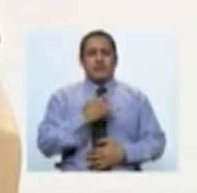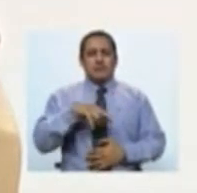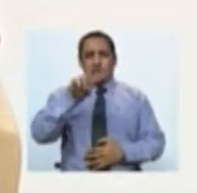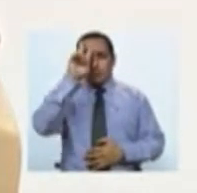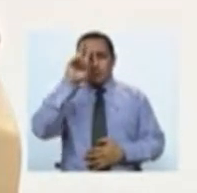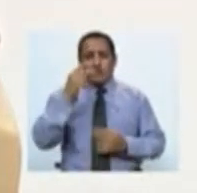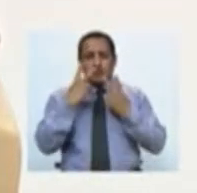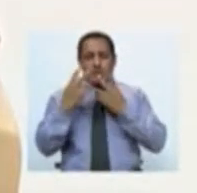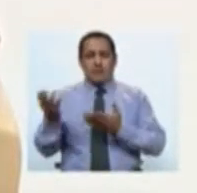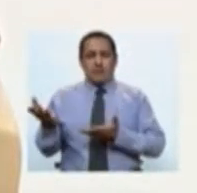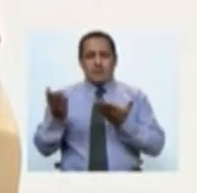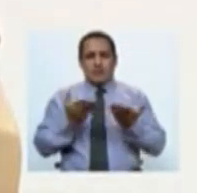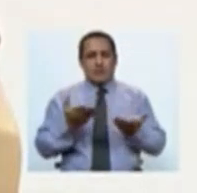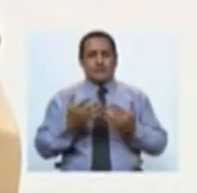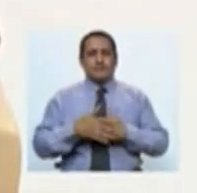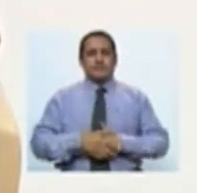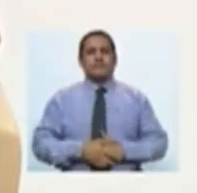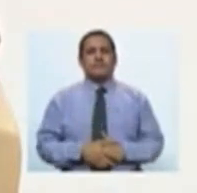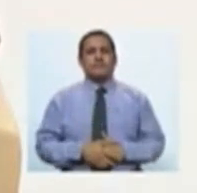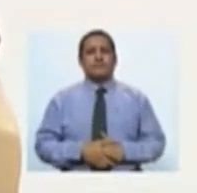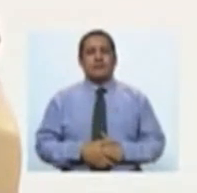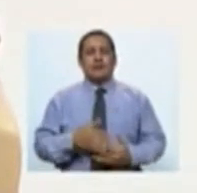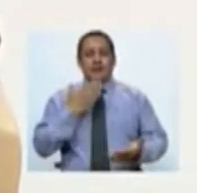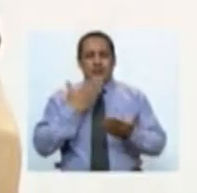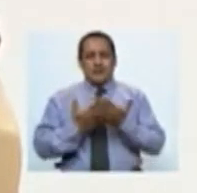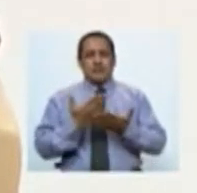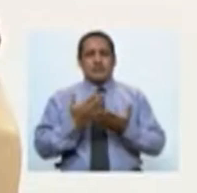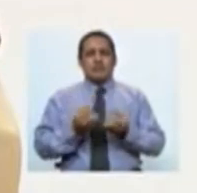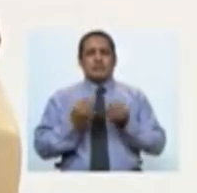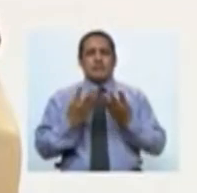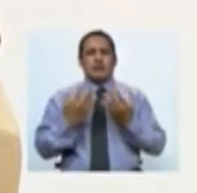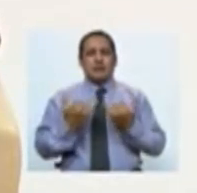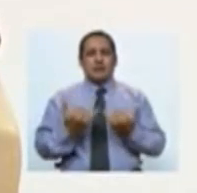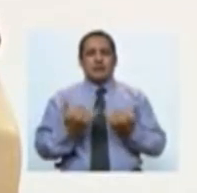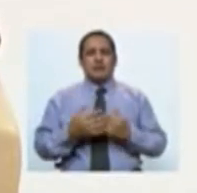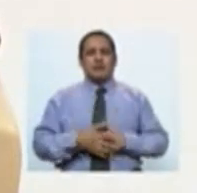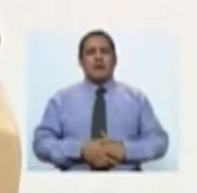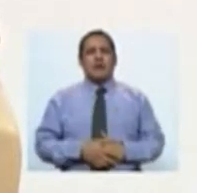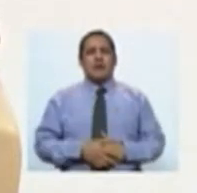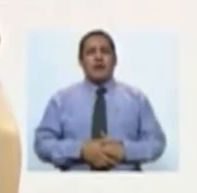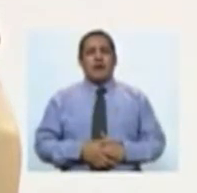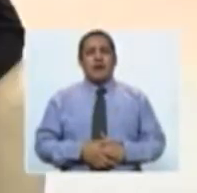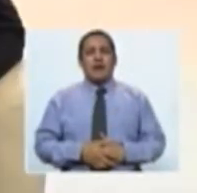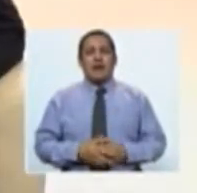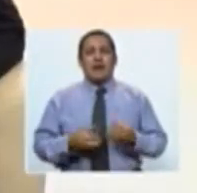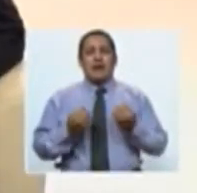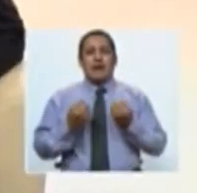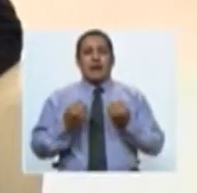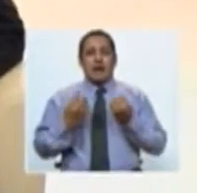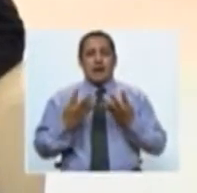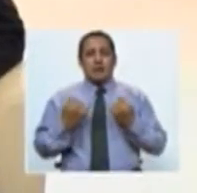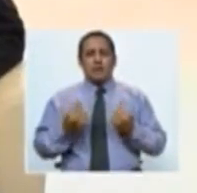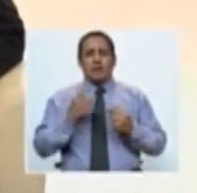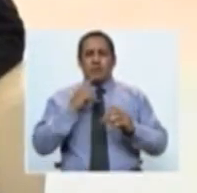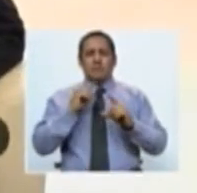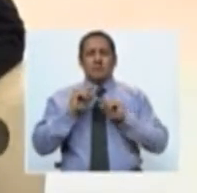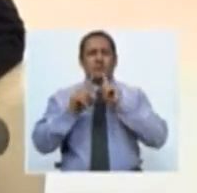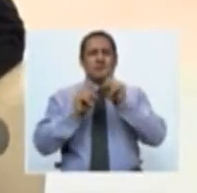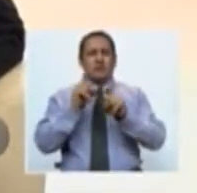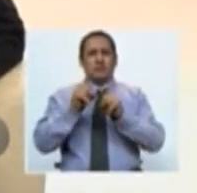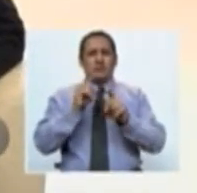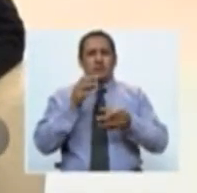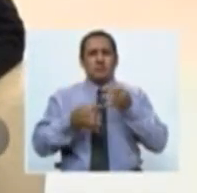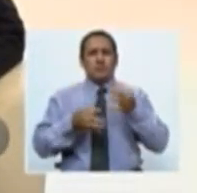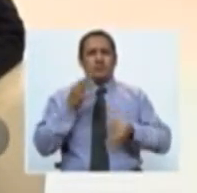del Perú, a quien le damos la más cordial bienvenida. Gracias, Felipe. Qué ocurrencia. Bueno, estamos ante el comentario